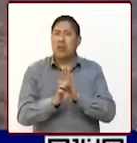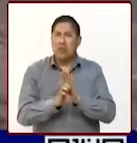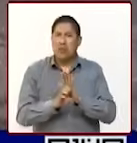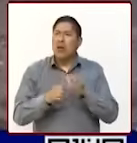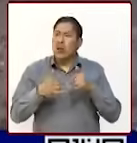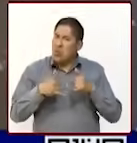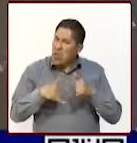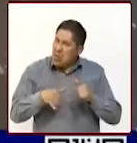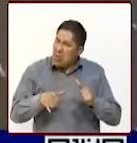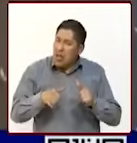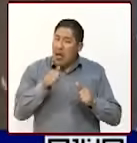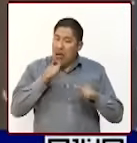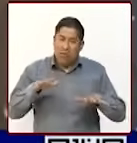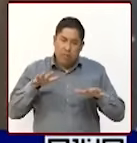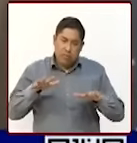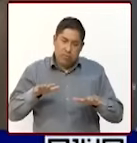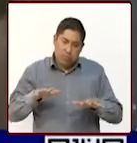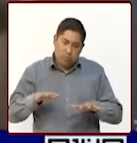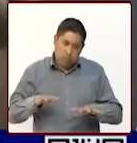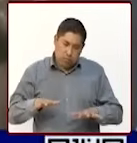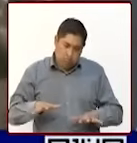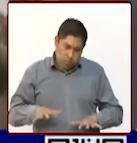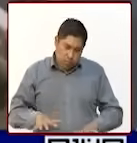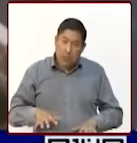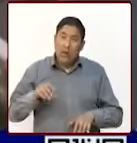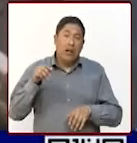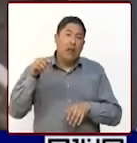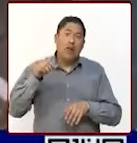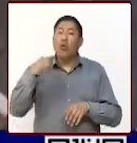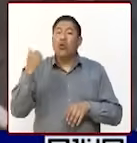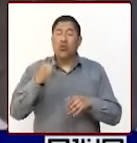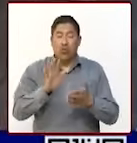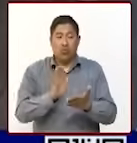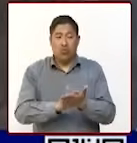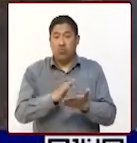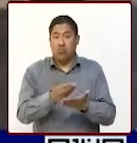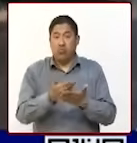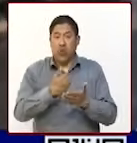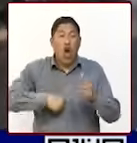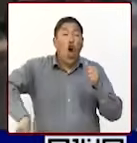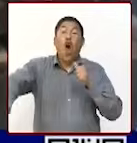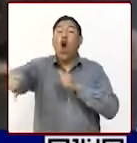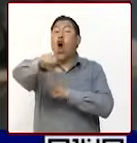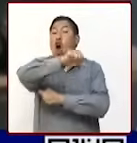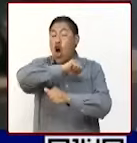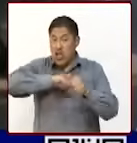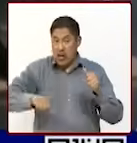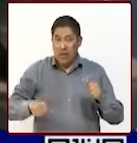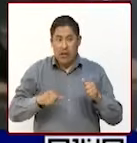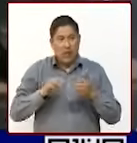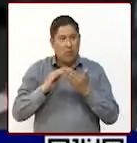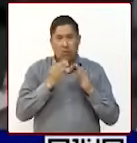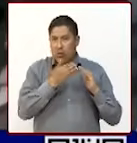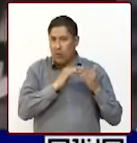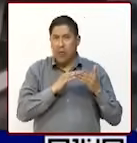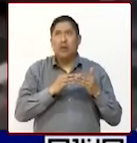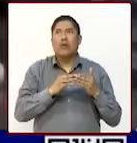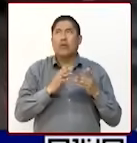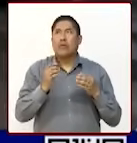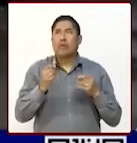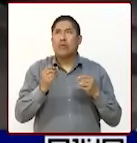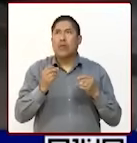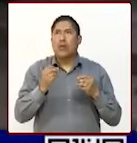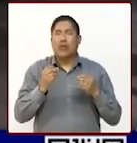que todavía está tan en la altura, pero ahí están cocinando la olla común y también se ha decidido toda la comunidad para efectos de